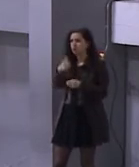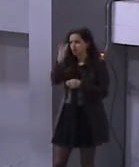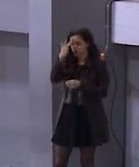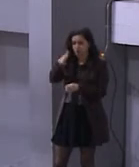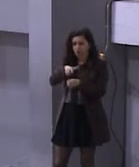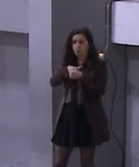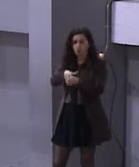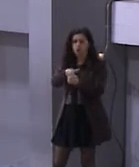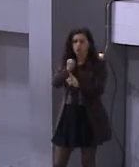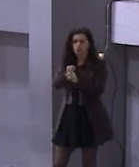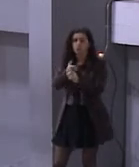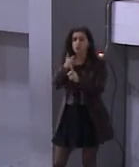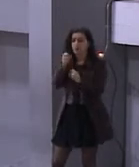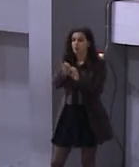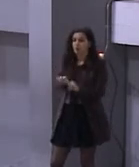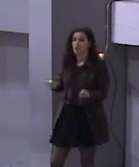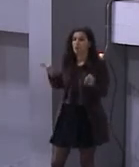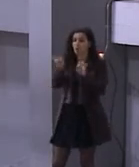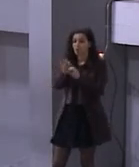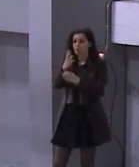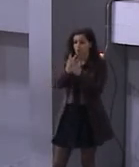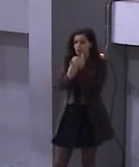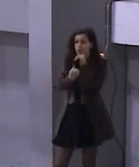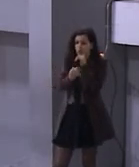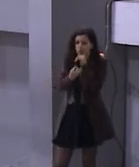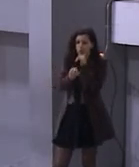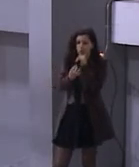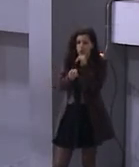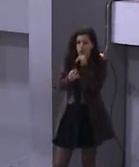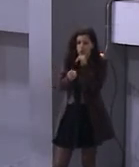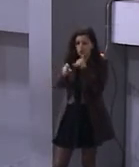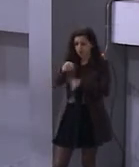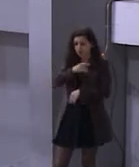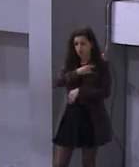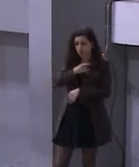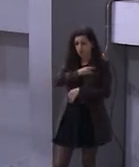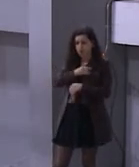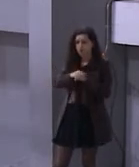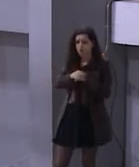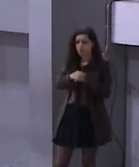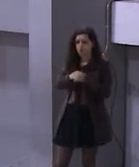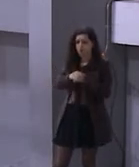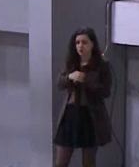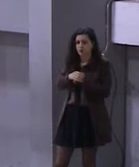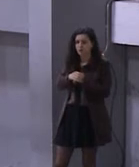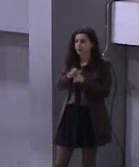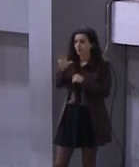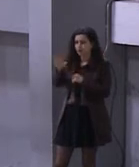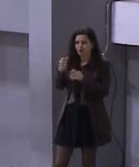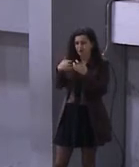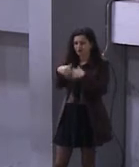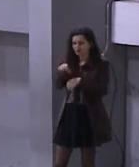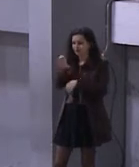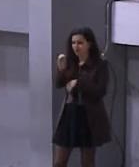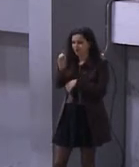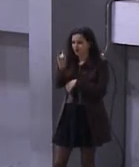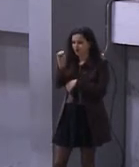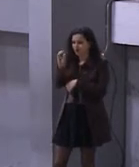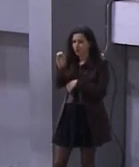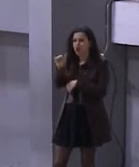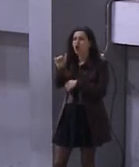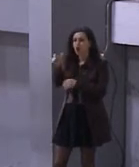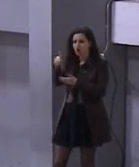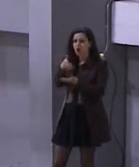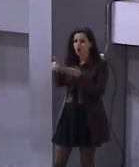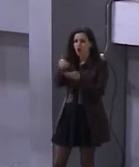importante, especialmente sobre las salidas de campo de la universidad. Entonces, con CODEMA quedamos que se iba a comprar,